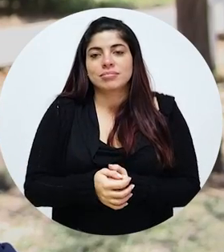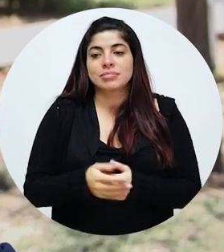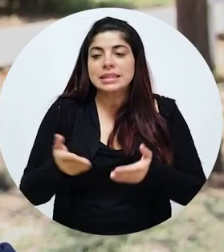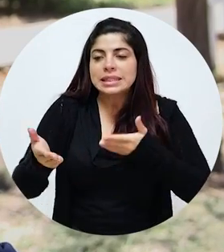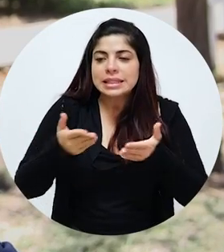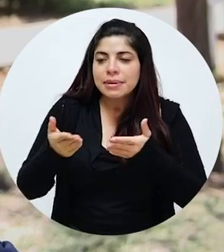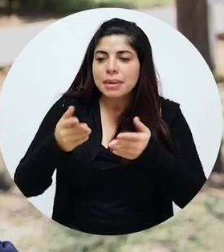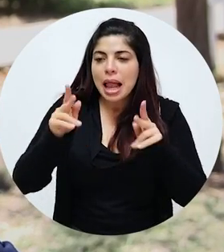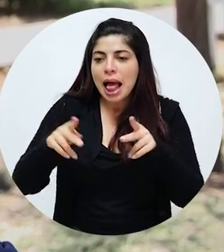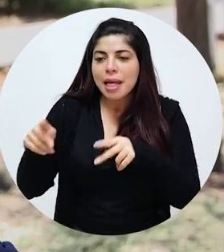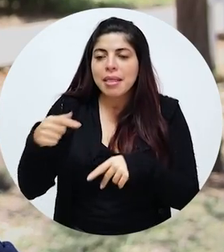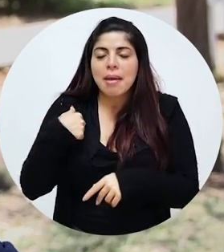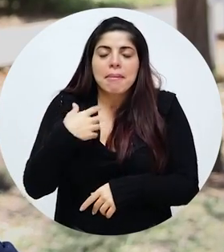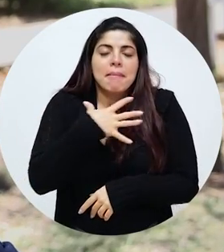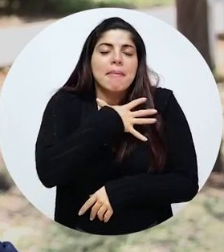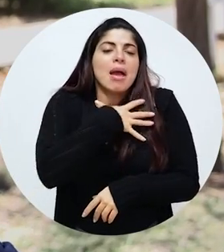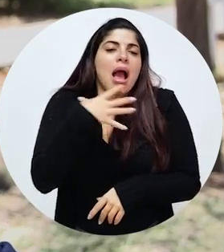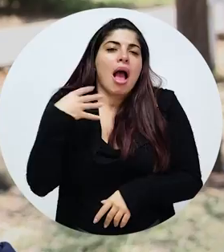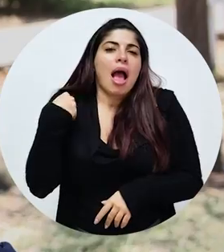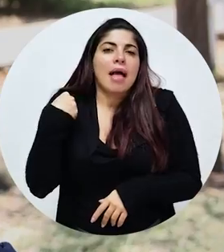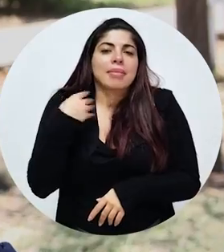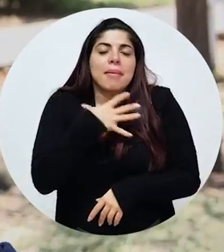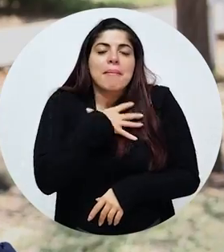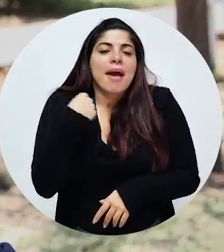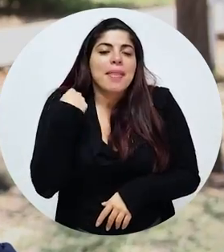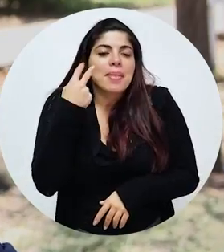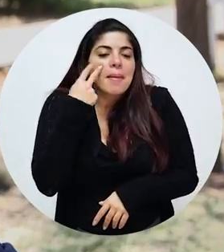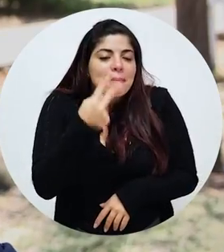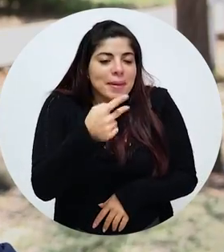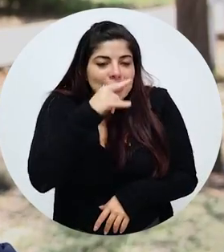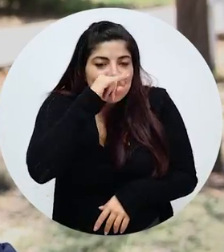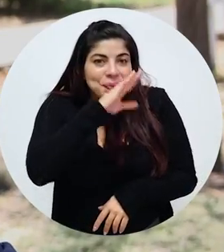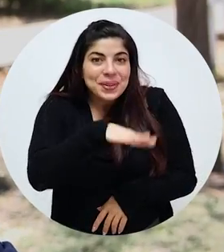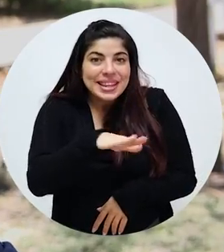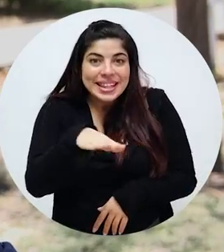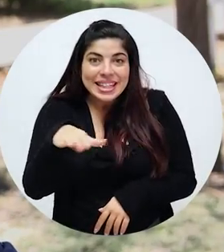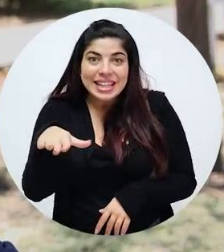servir a la gente, me encanta ver a los niños,